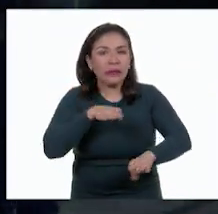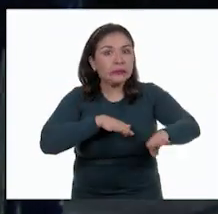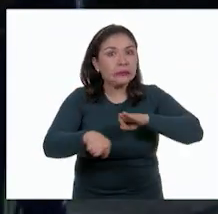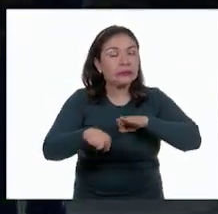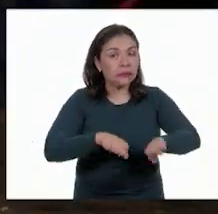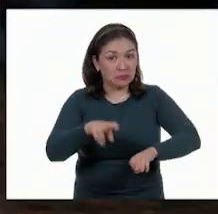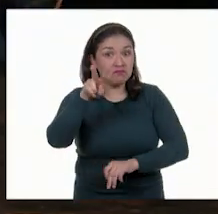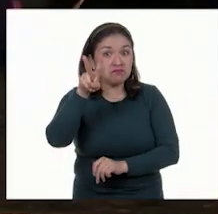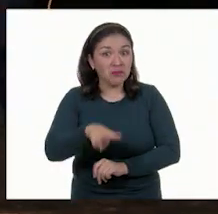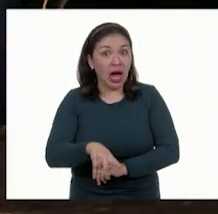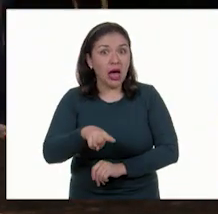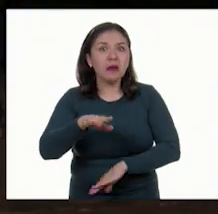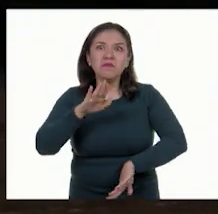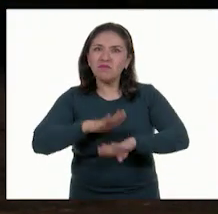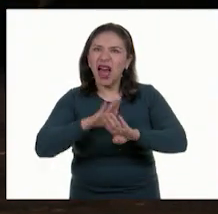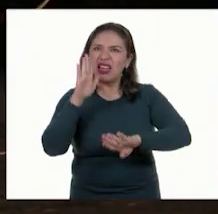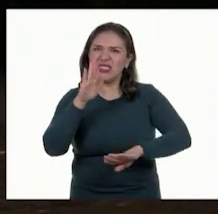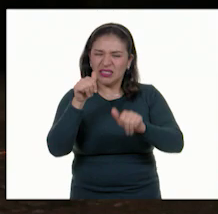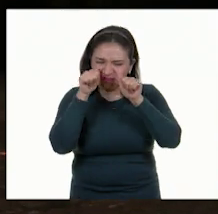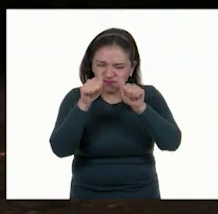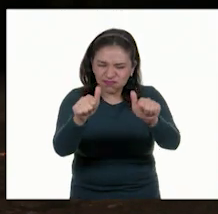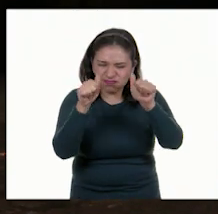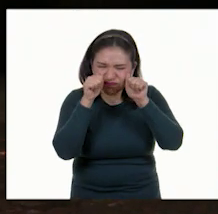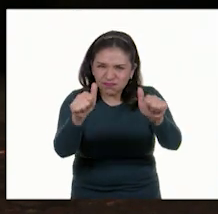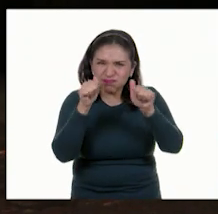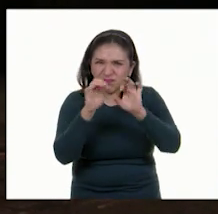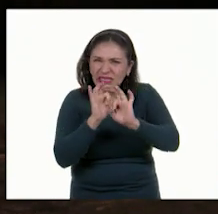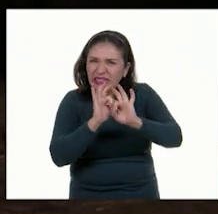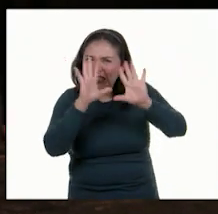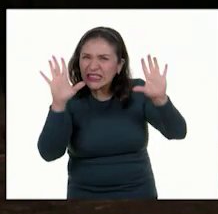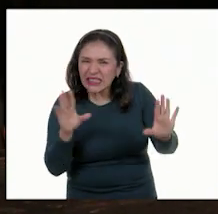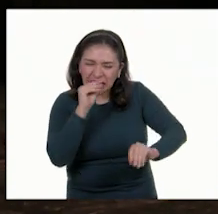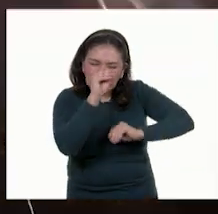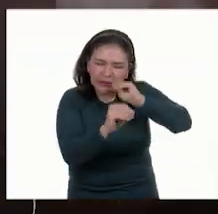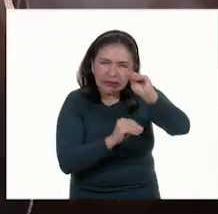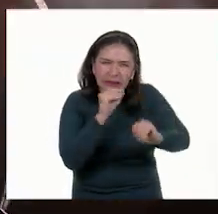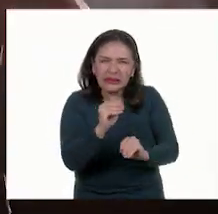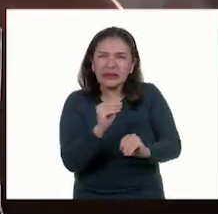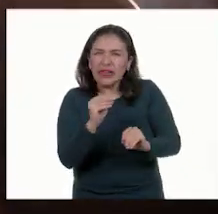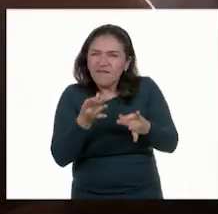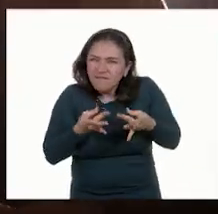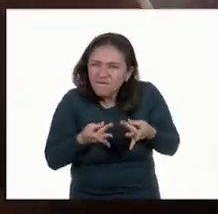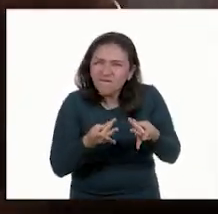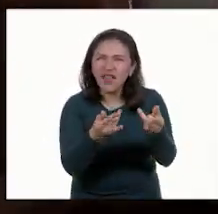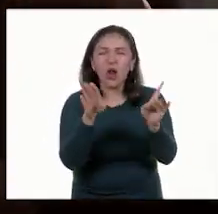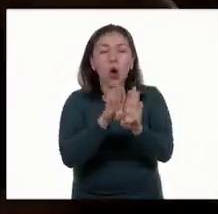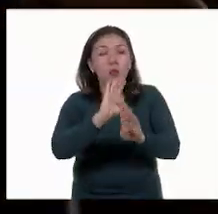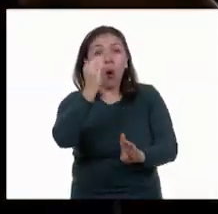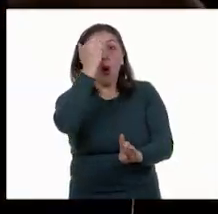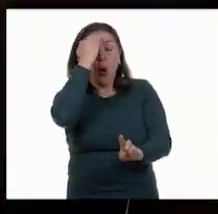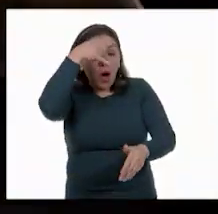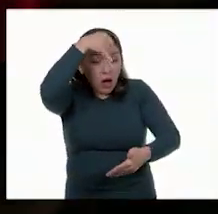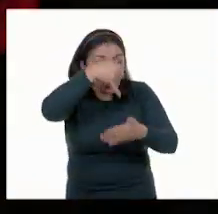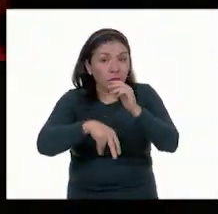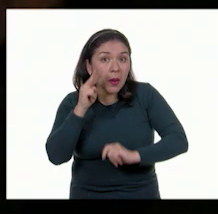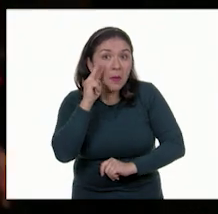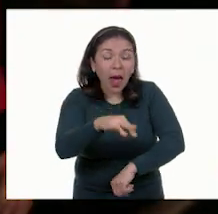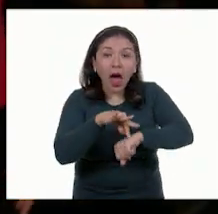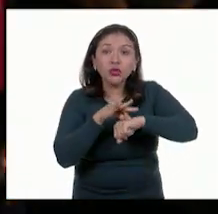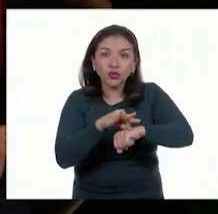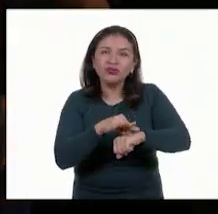trabajo delicado, minucioso, que es difícil conocerlo si no se ha vivido desde adentro.